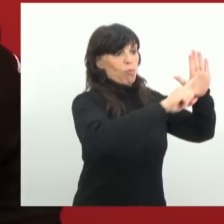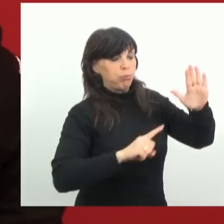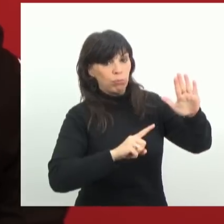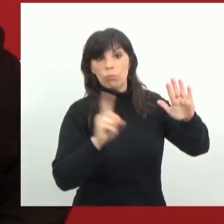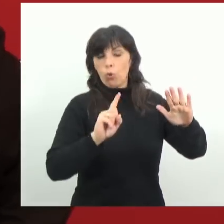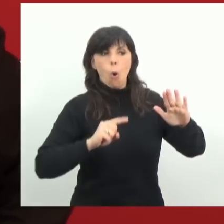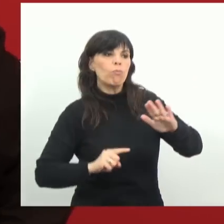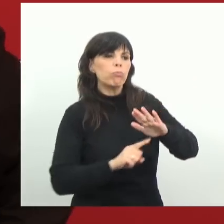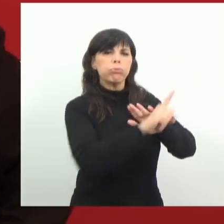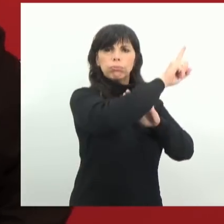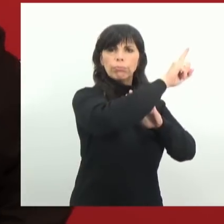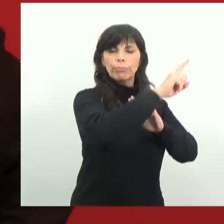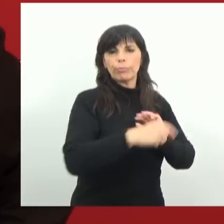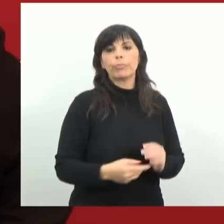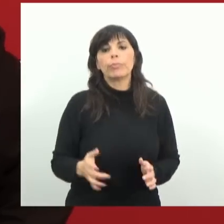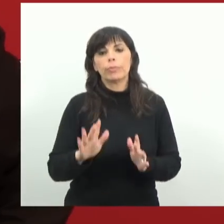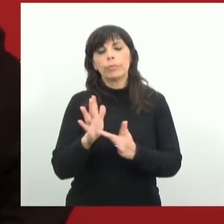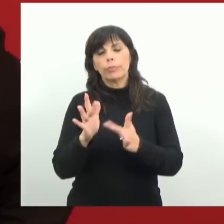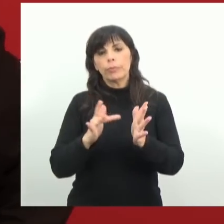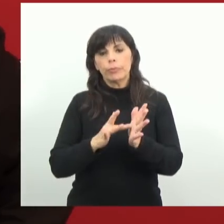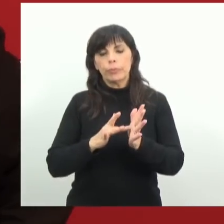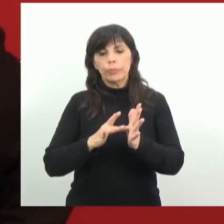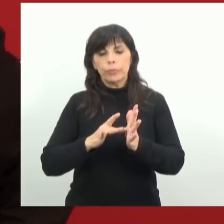Jesucristo es la palabra de Dios.